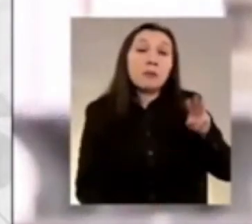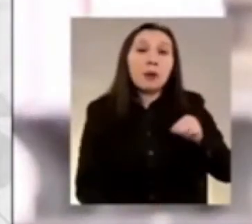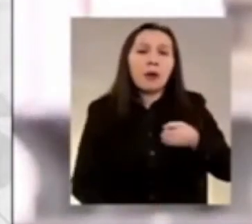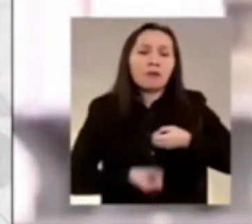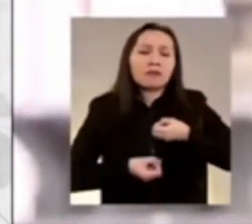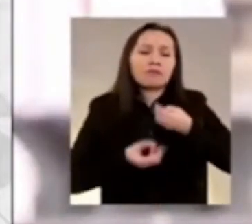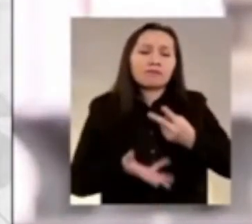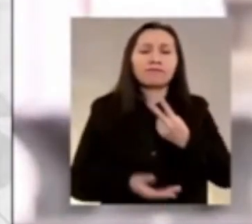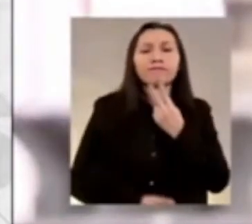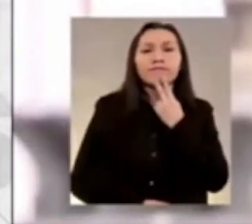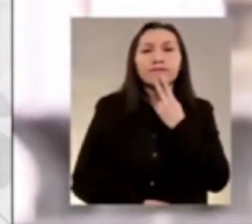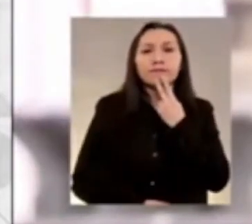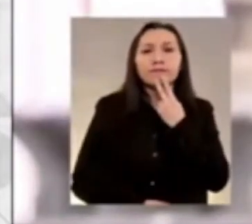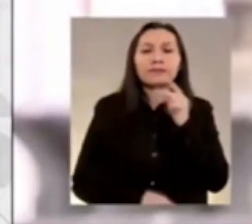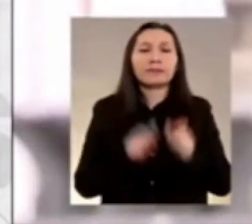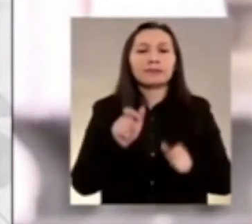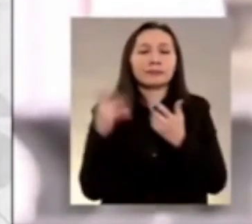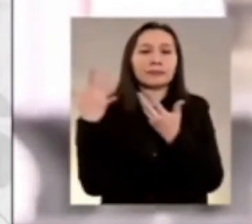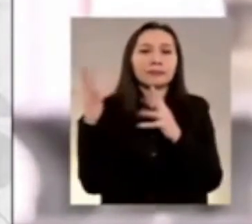de vida.